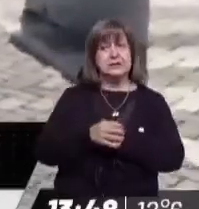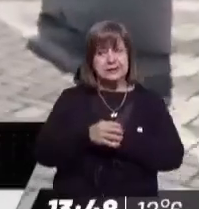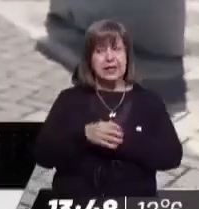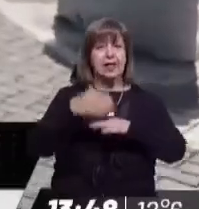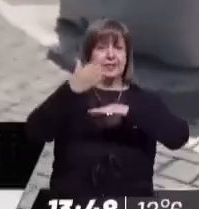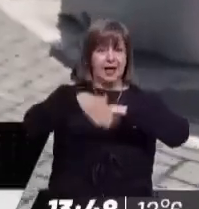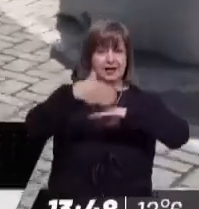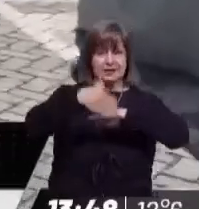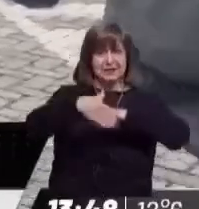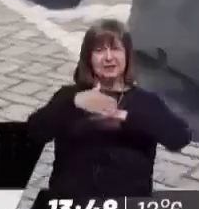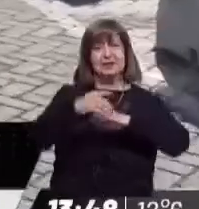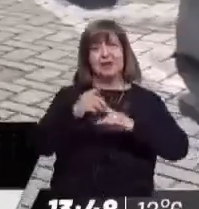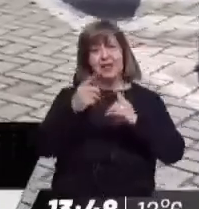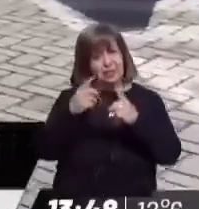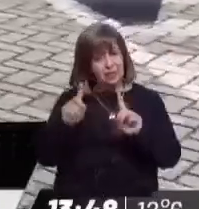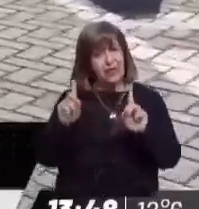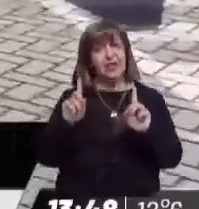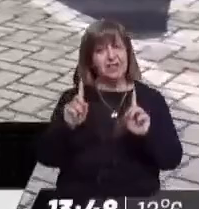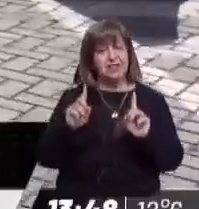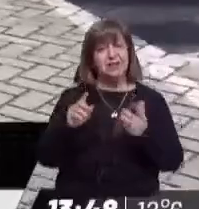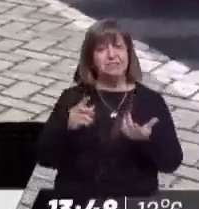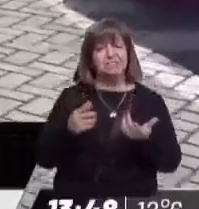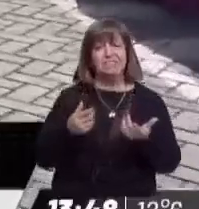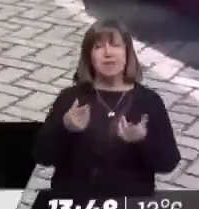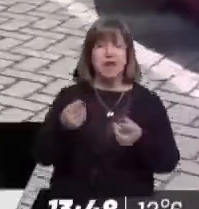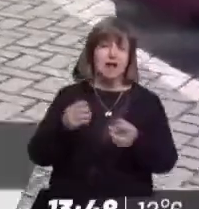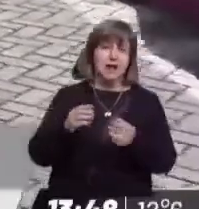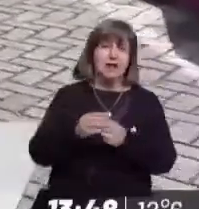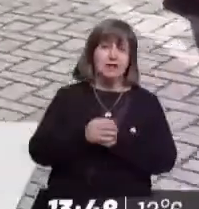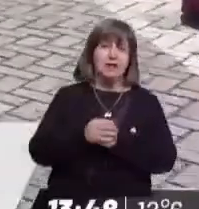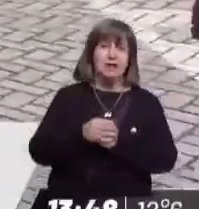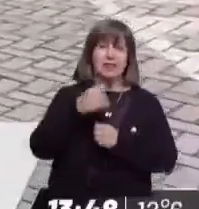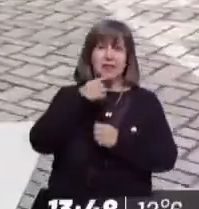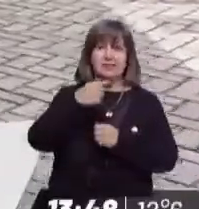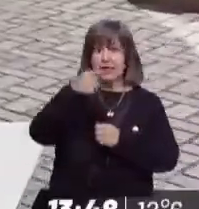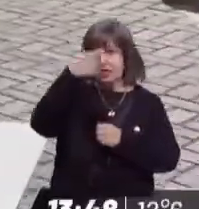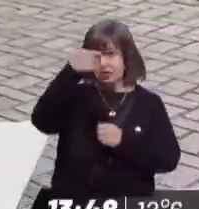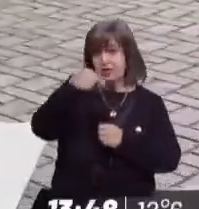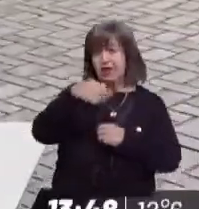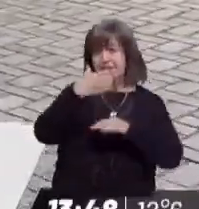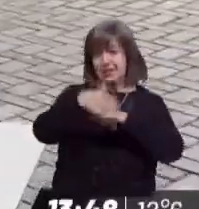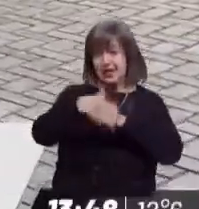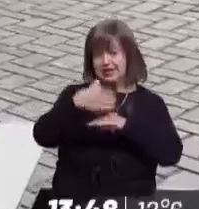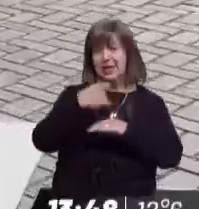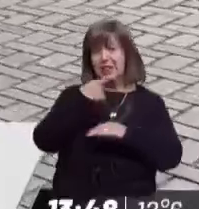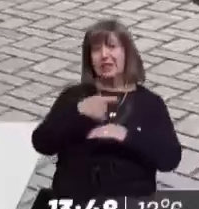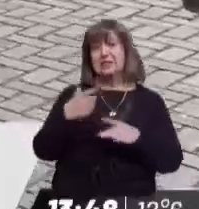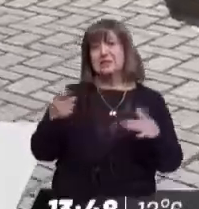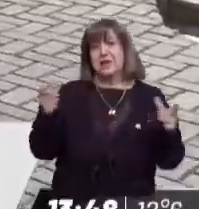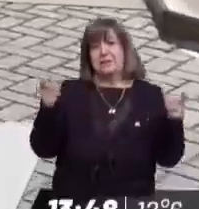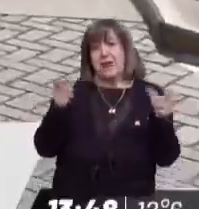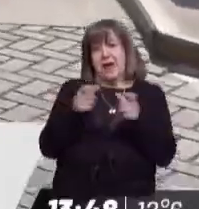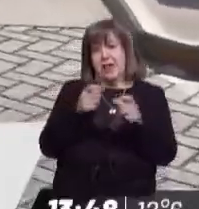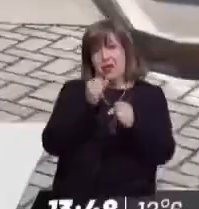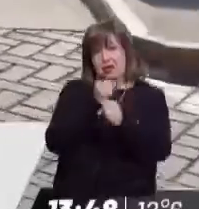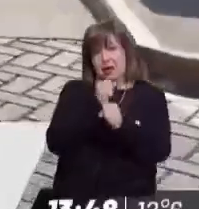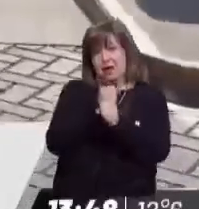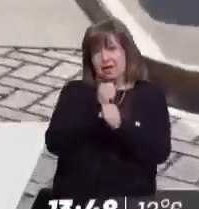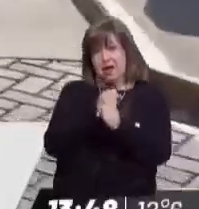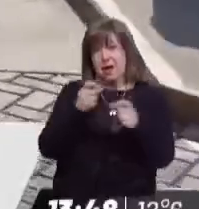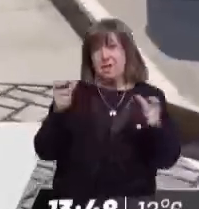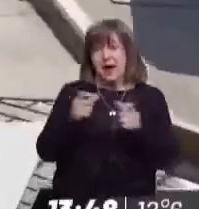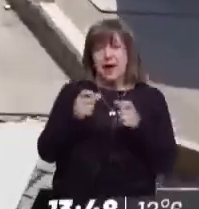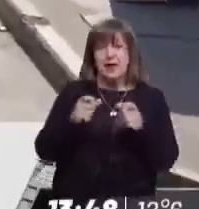que tenemos aquí en lo que es la provincia de Mendoza. Y esta merma que se ha notado a lo largo de lo que ha sido el tiempo,